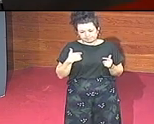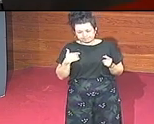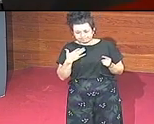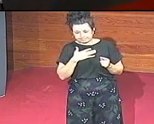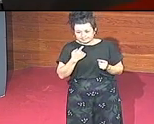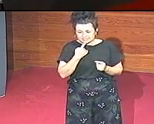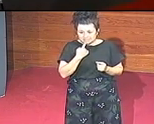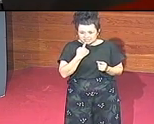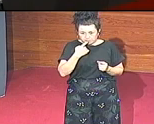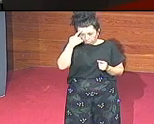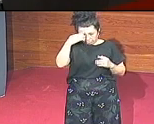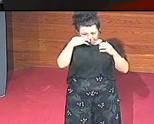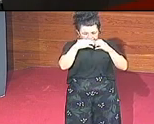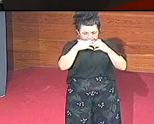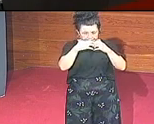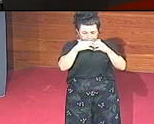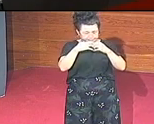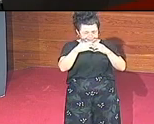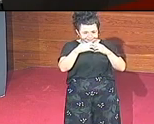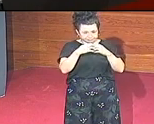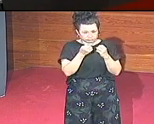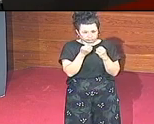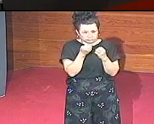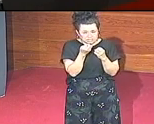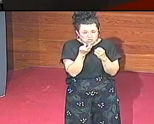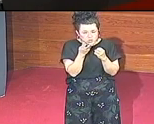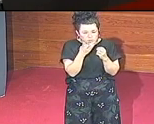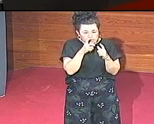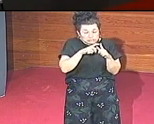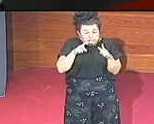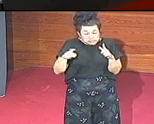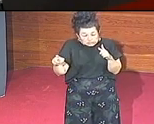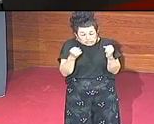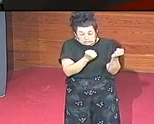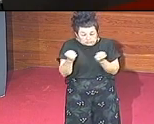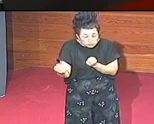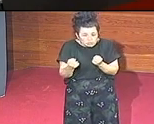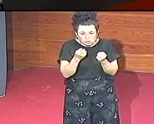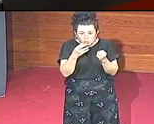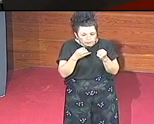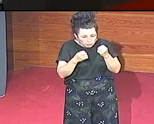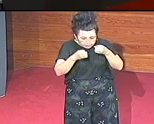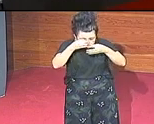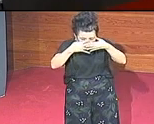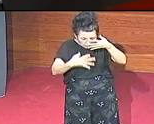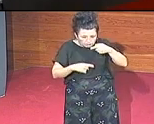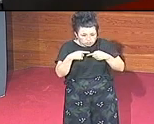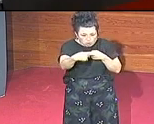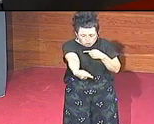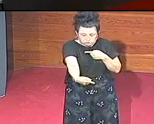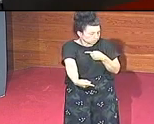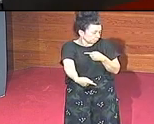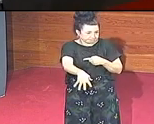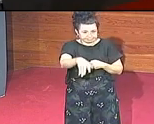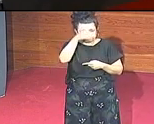asimilar las cifras que te ofrecen las instituciones de fallecidas porque diariamente tú ves